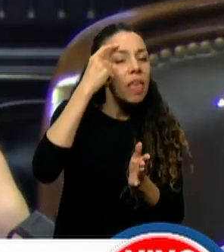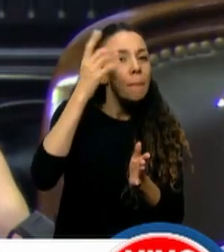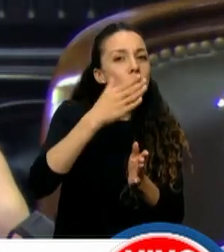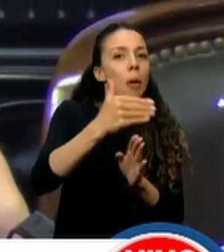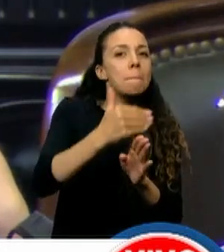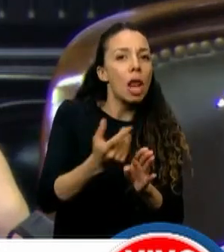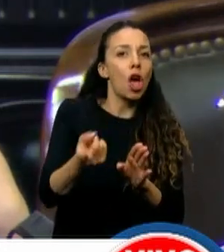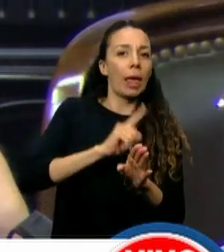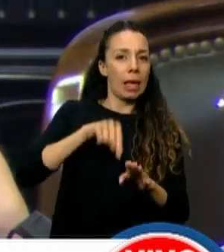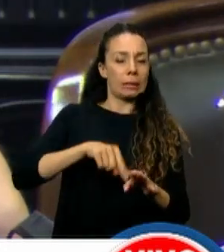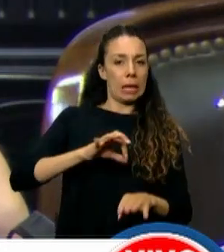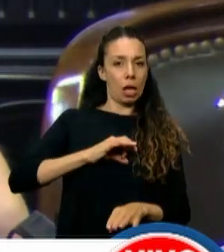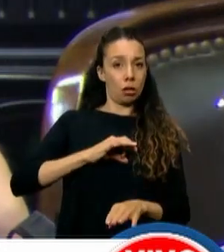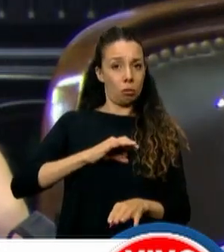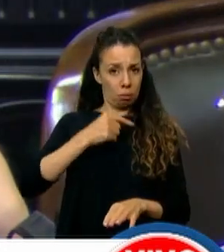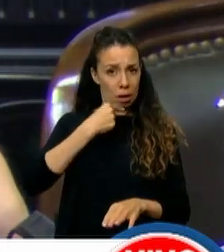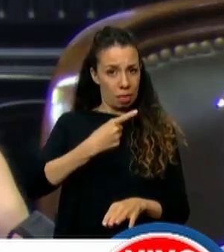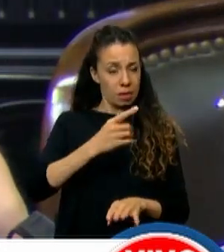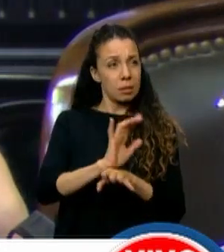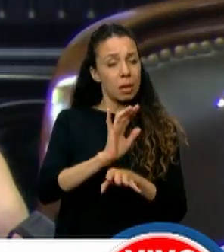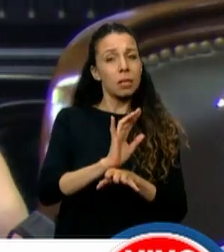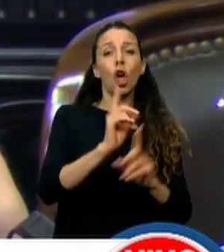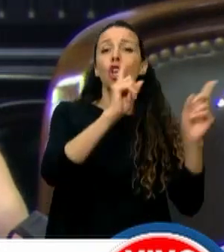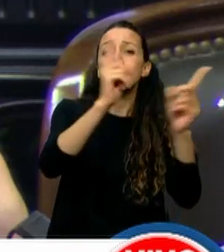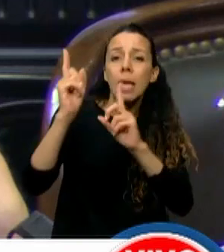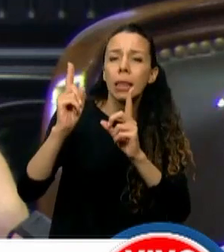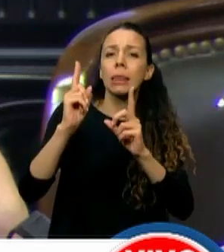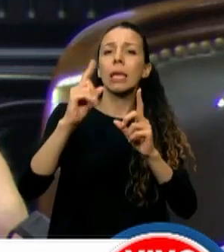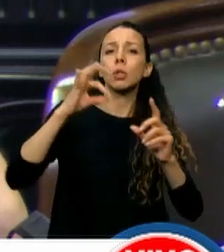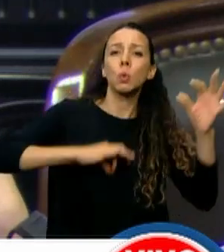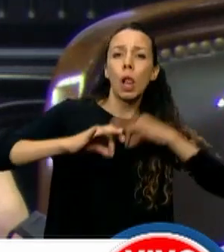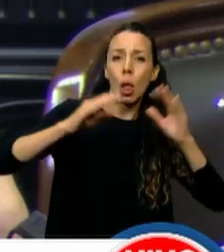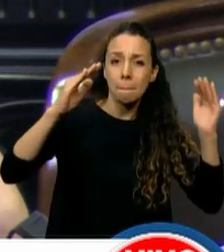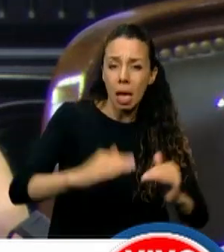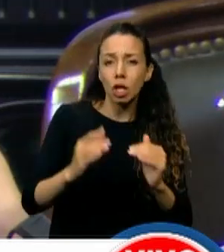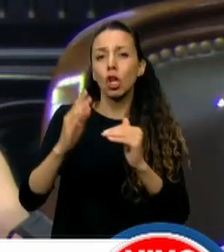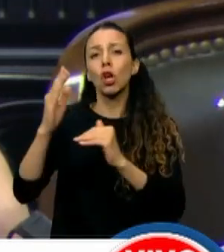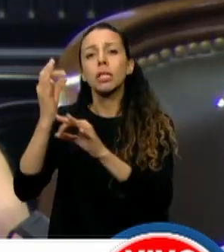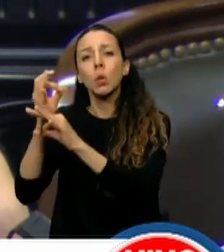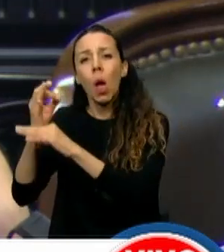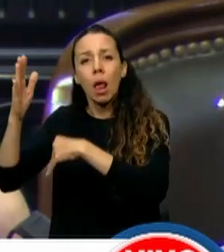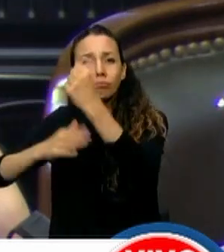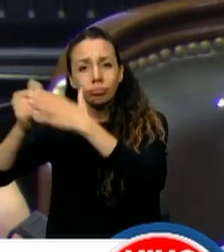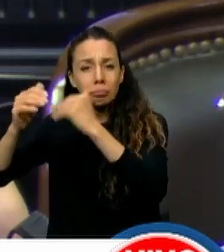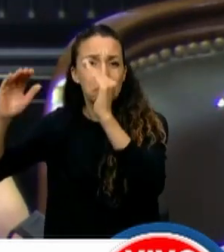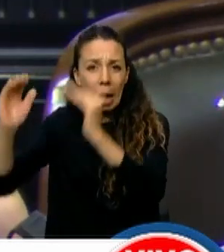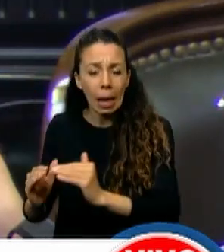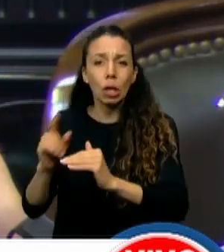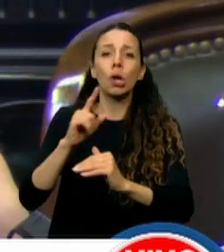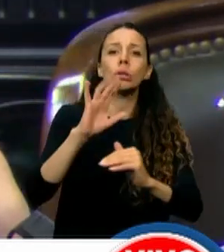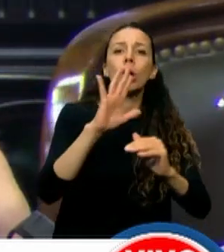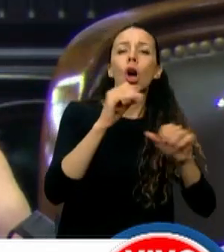Y esto es menos salario para los docentes, menos construcción de escuelas, menos ayuda a la conectividad,